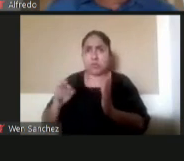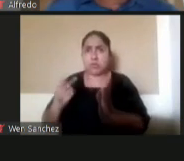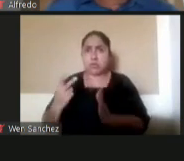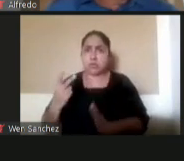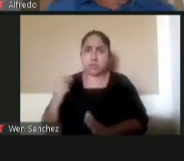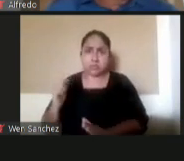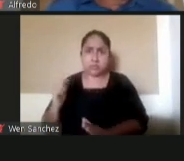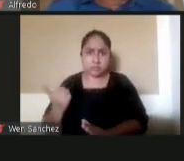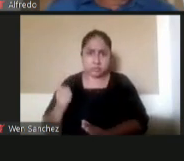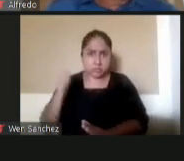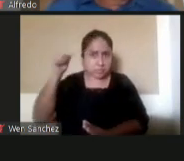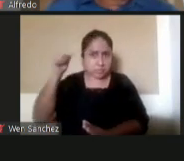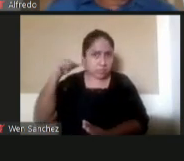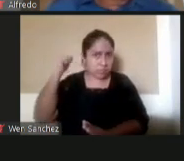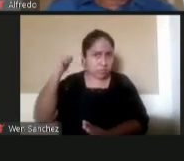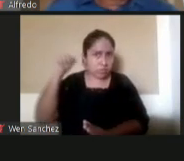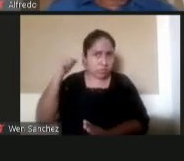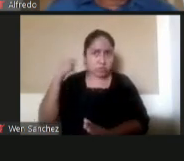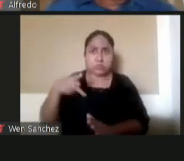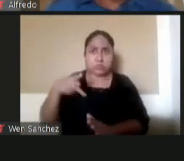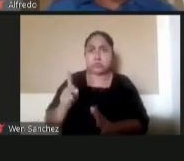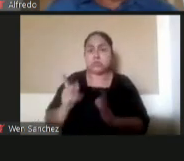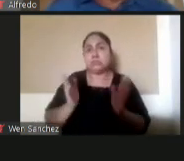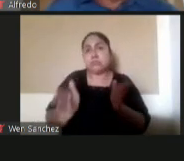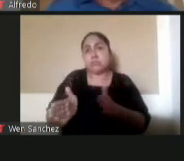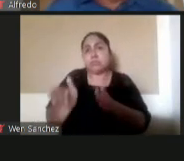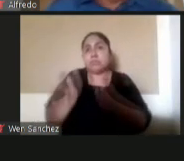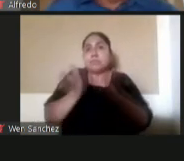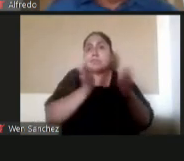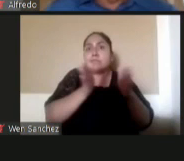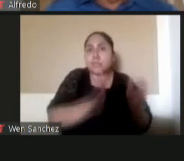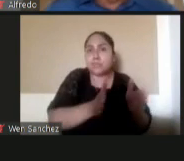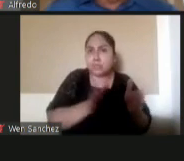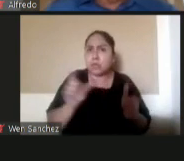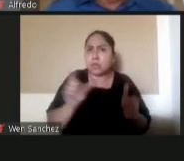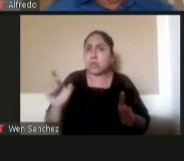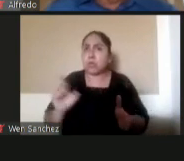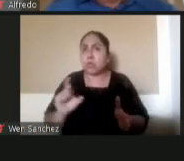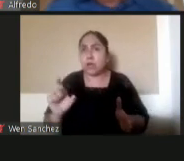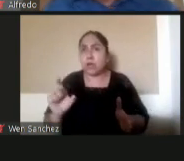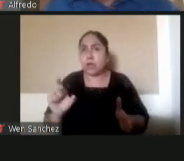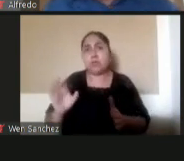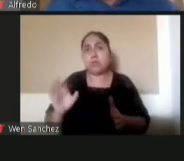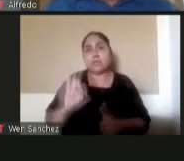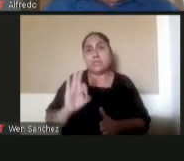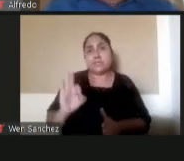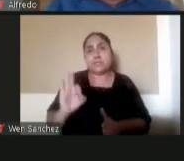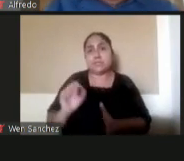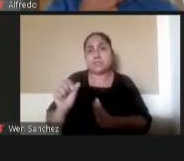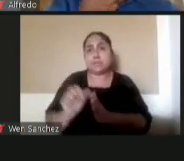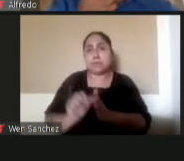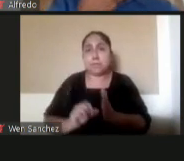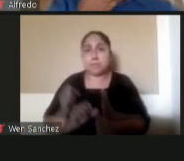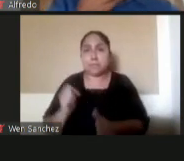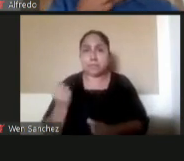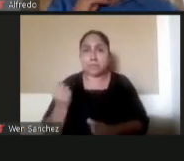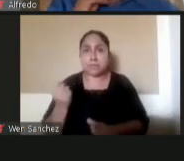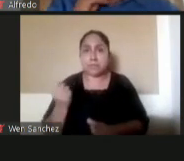tardar durante el mes de septiembre se lleve a cabo la premiación citada. ¿Cuánto, señor presidente? Gracias,